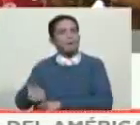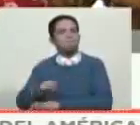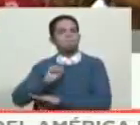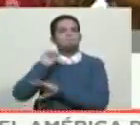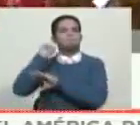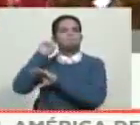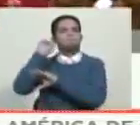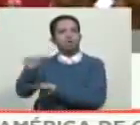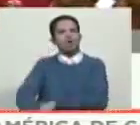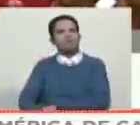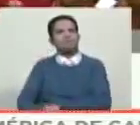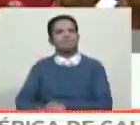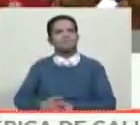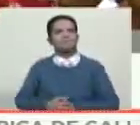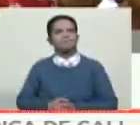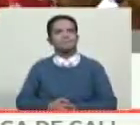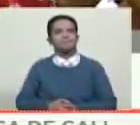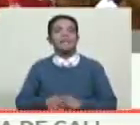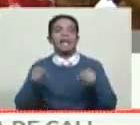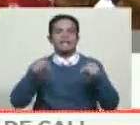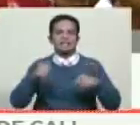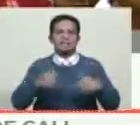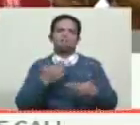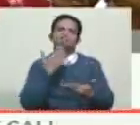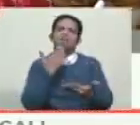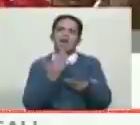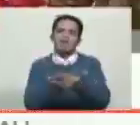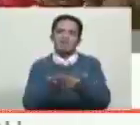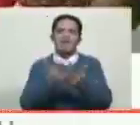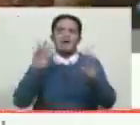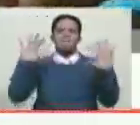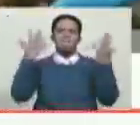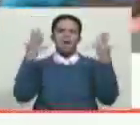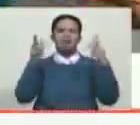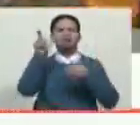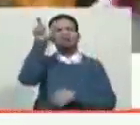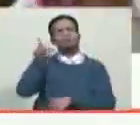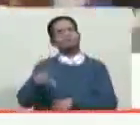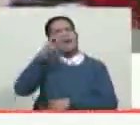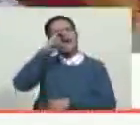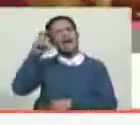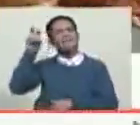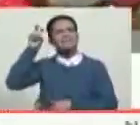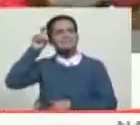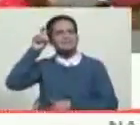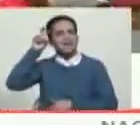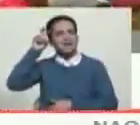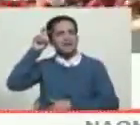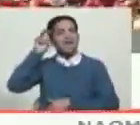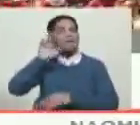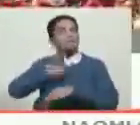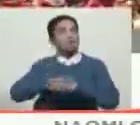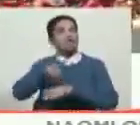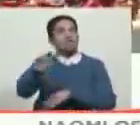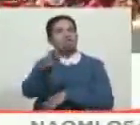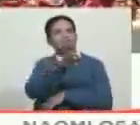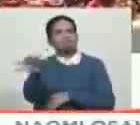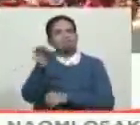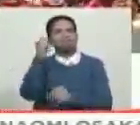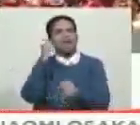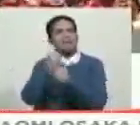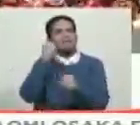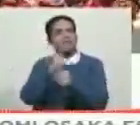Y quiero pedirle de aquí, desde el Estado Lara, un aplauso a nuestro canciller Jorge Arreaza por la extraordinaria